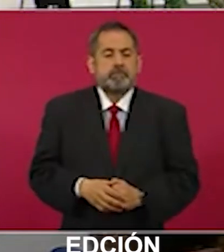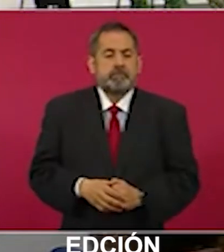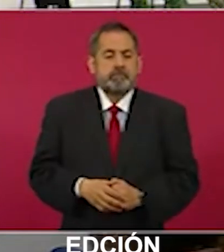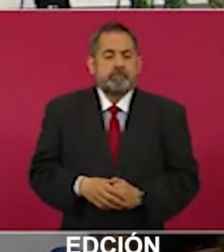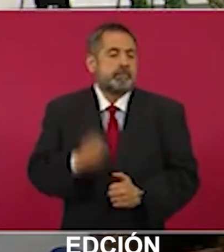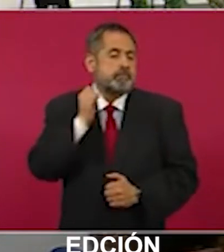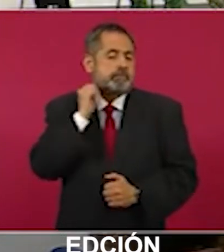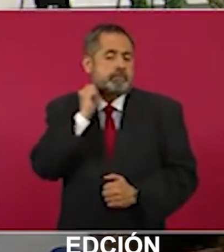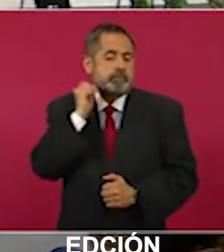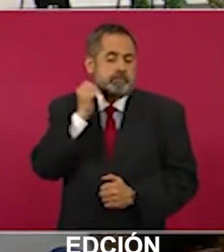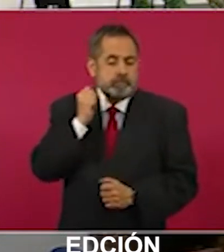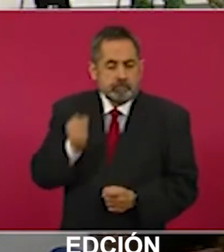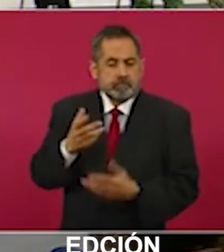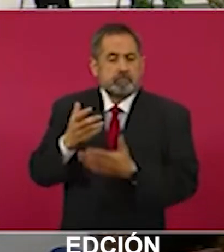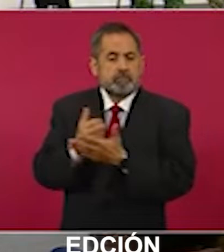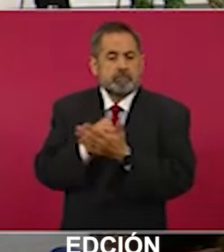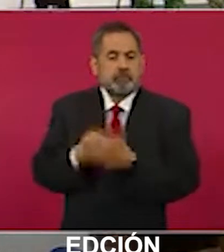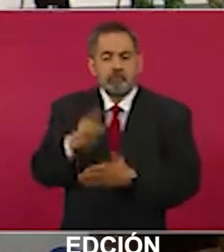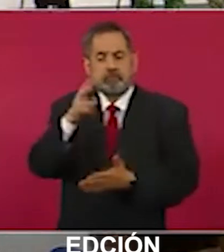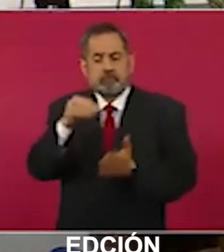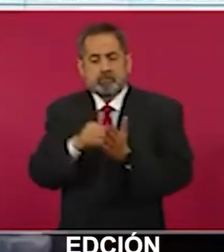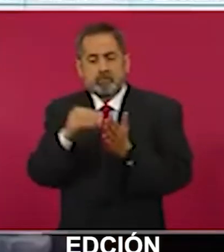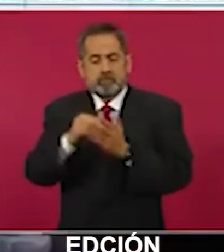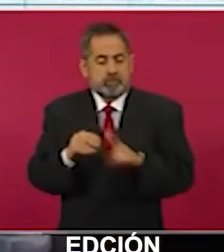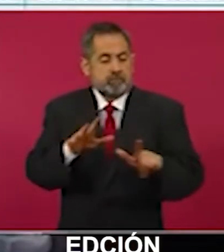Y senador,